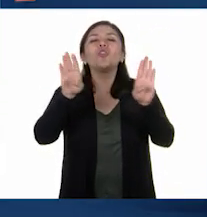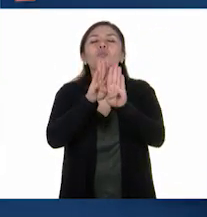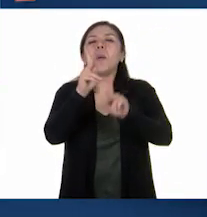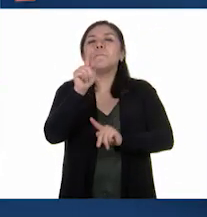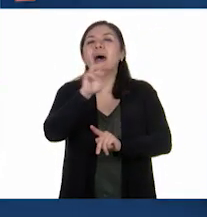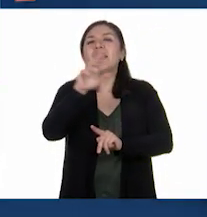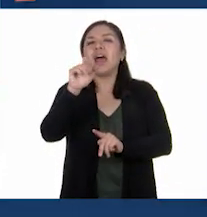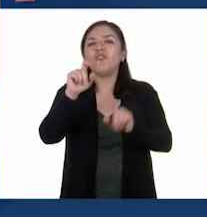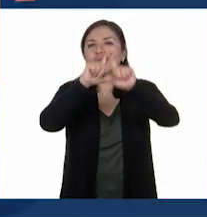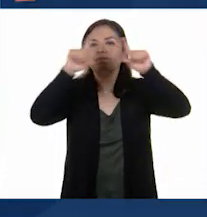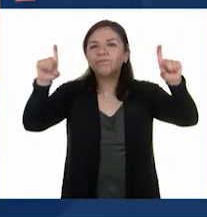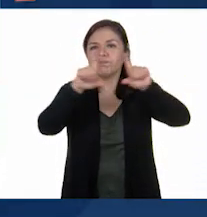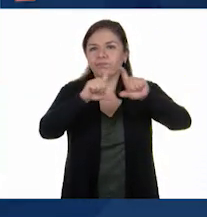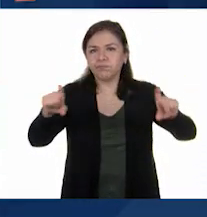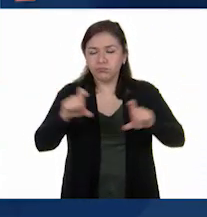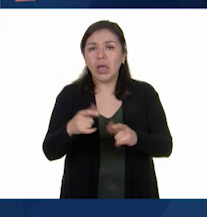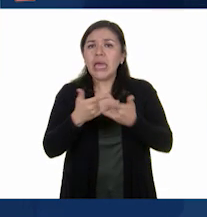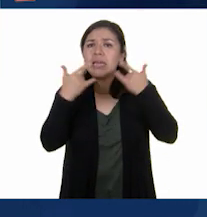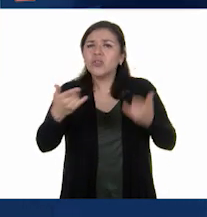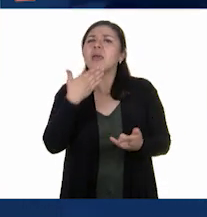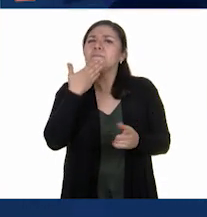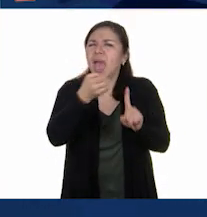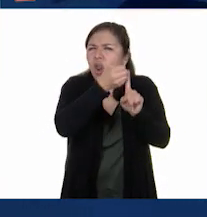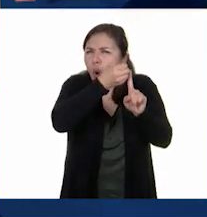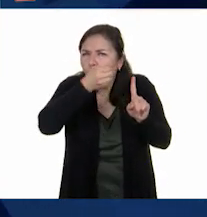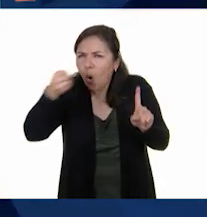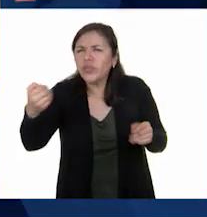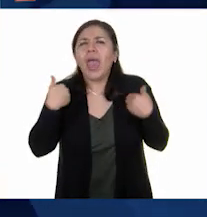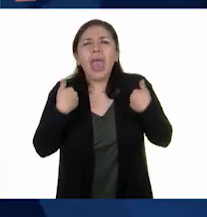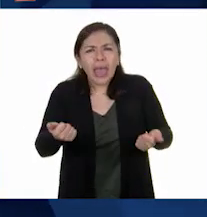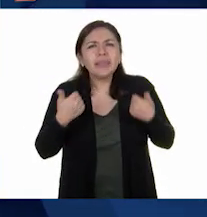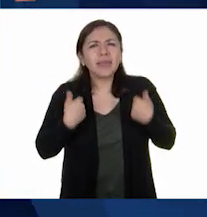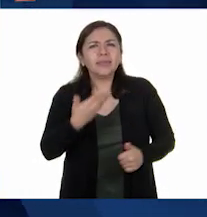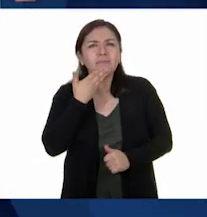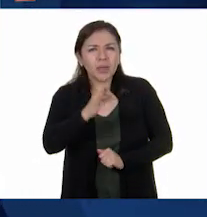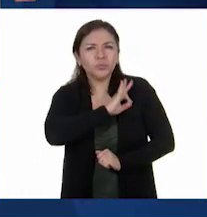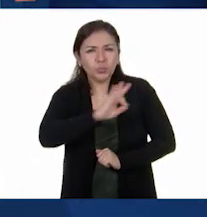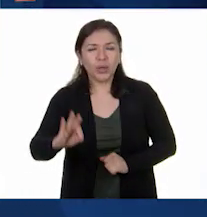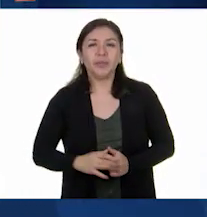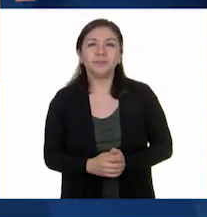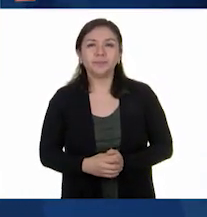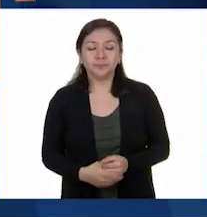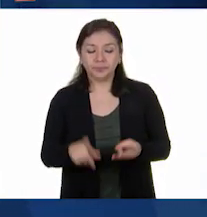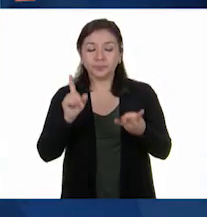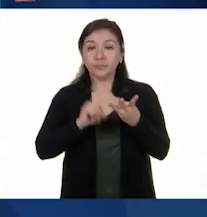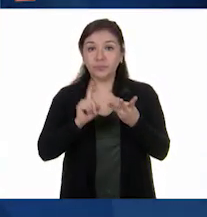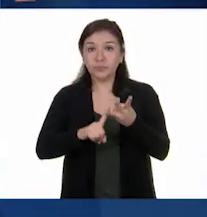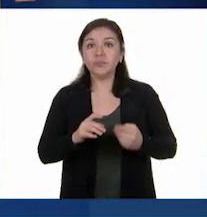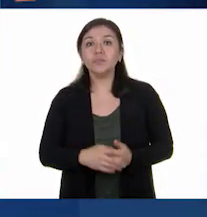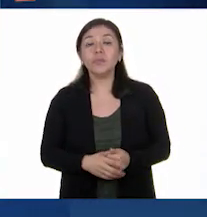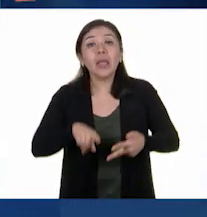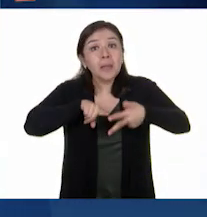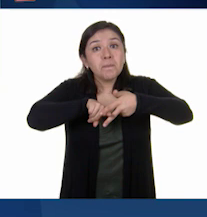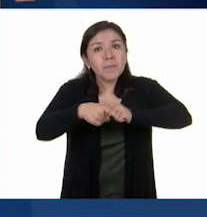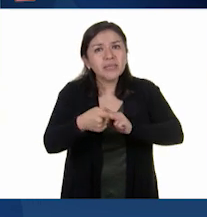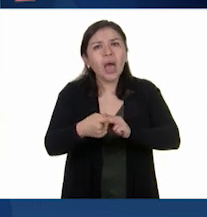El relato es coherente, es decir, se entiende. 3. El relato